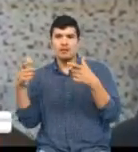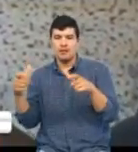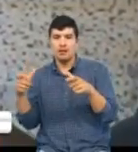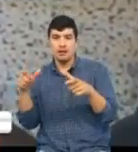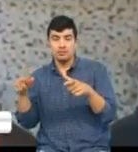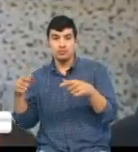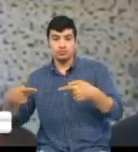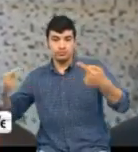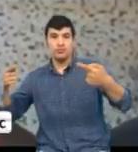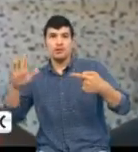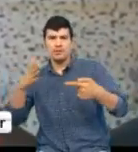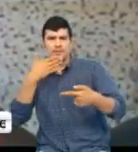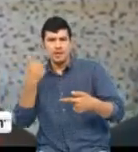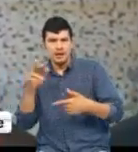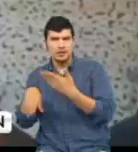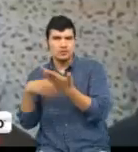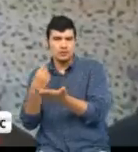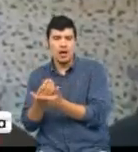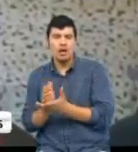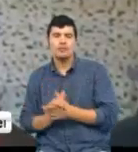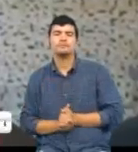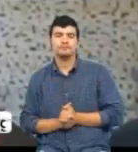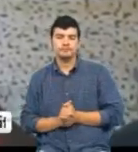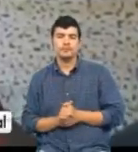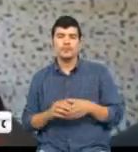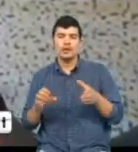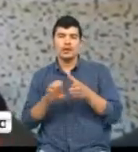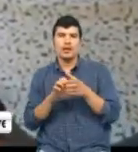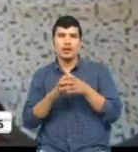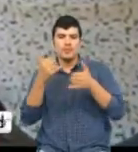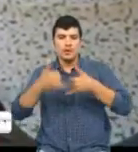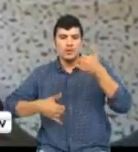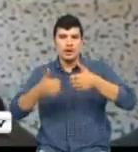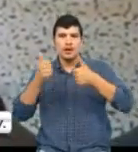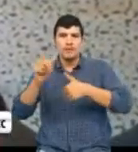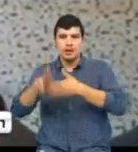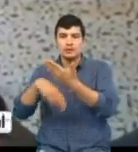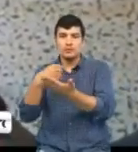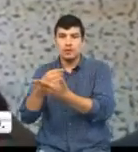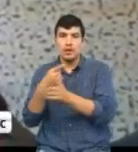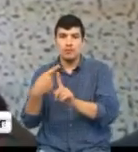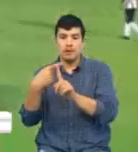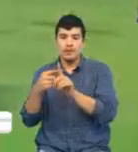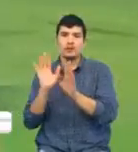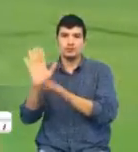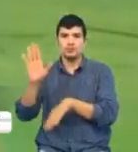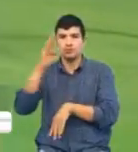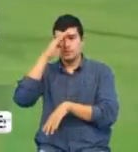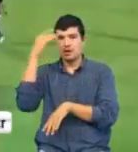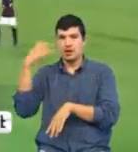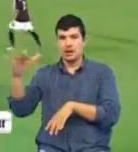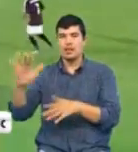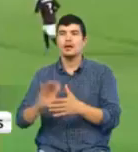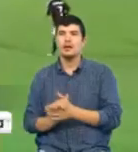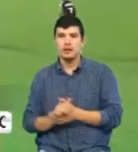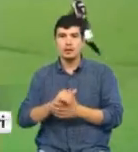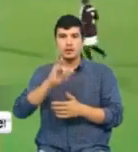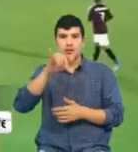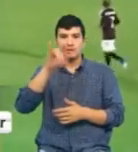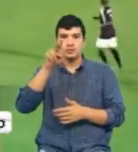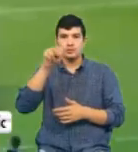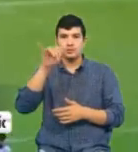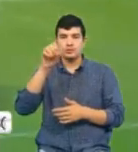bien, que el equipo juegue bien y que obtenga un muy buen resultado allá en Cartagena. Junior, el rival, ha perdido